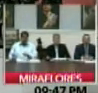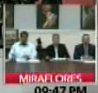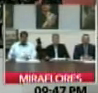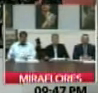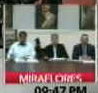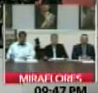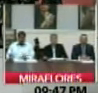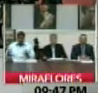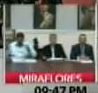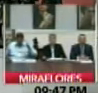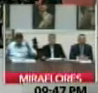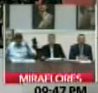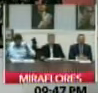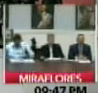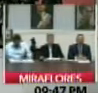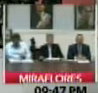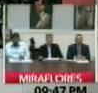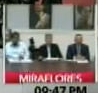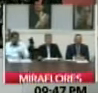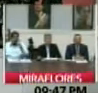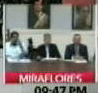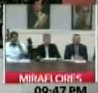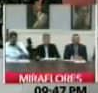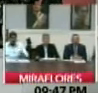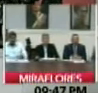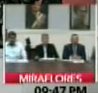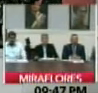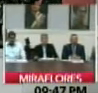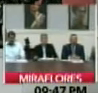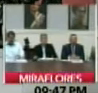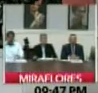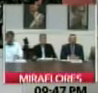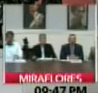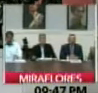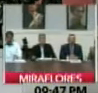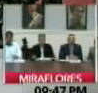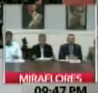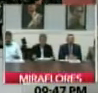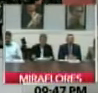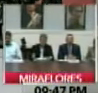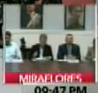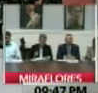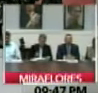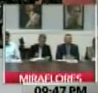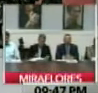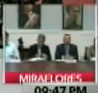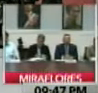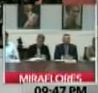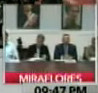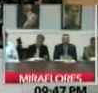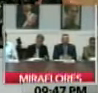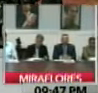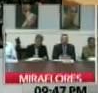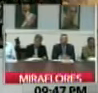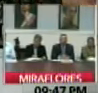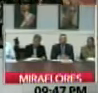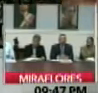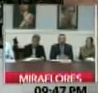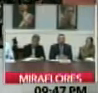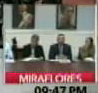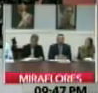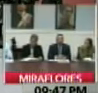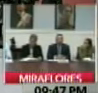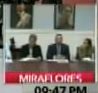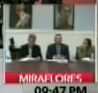nosotros, después seguimos comentando de esta ley de amnistía, de esta ley de amnesia, pero vamos nosotros a ver qué tenemos